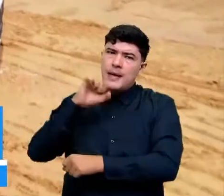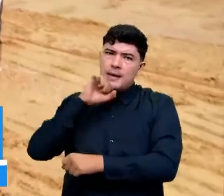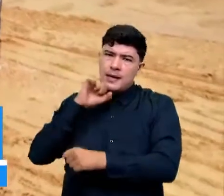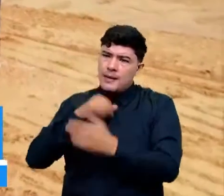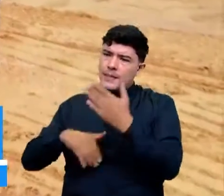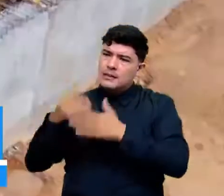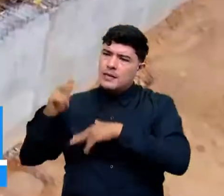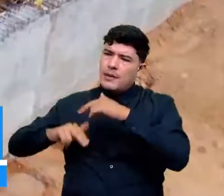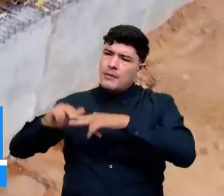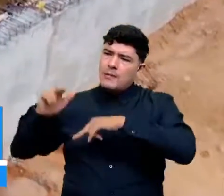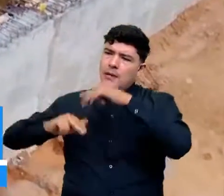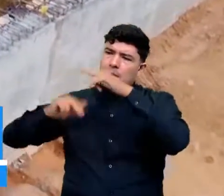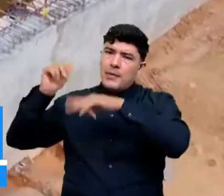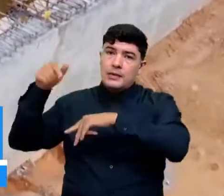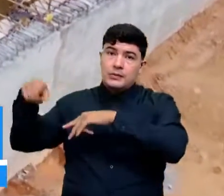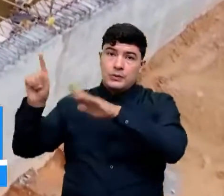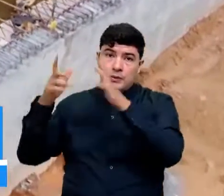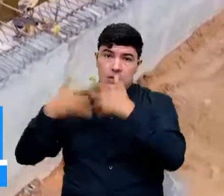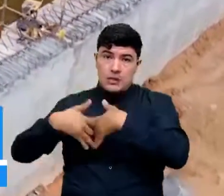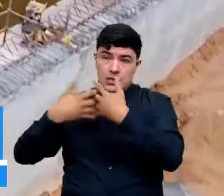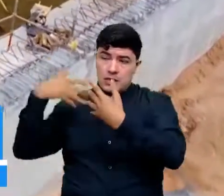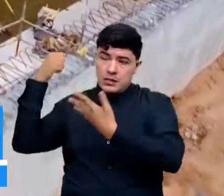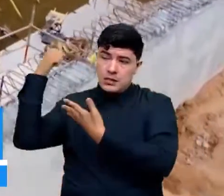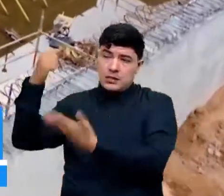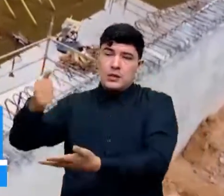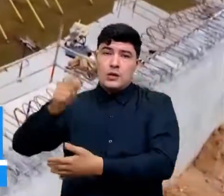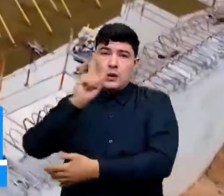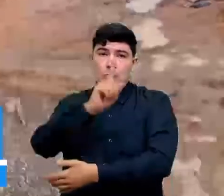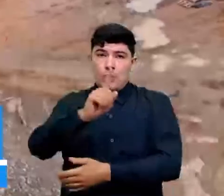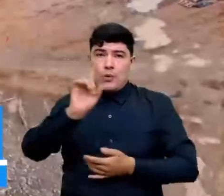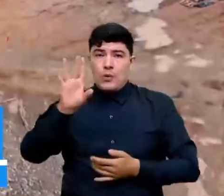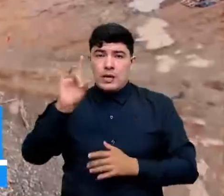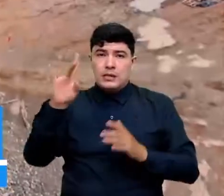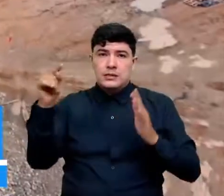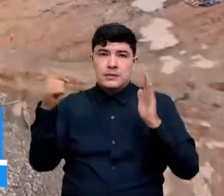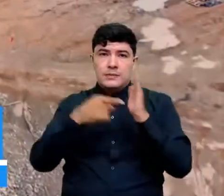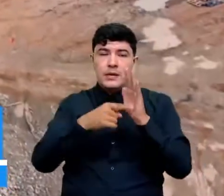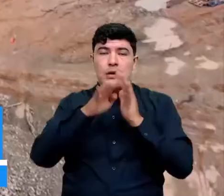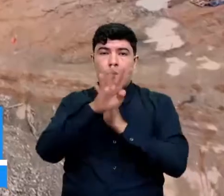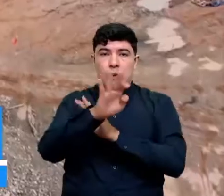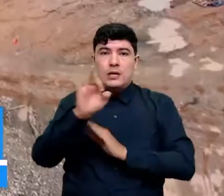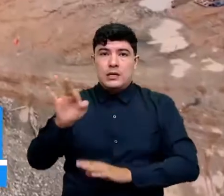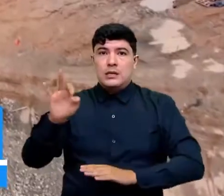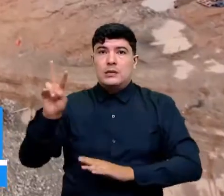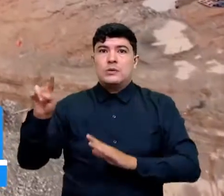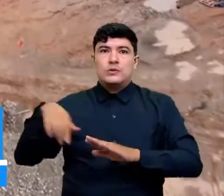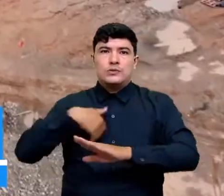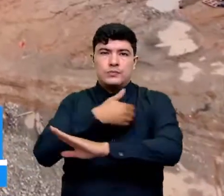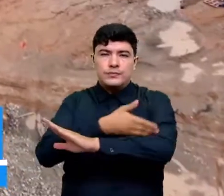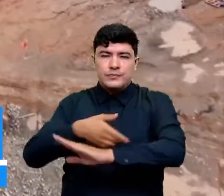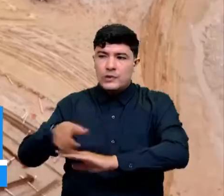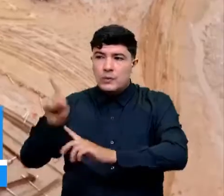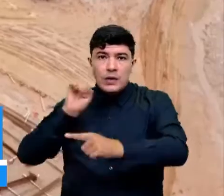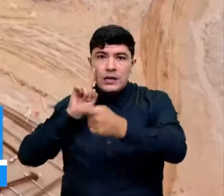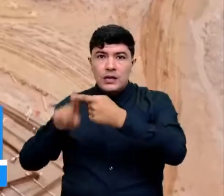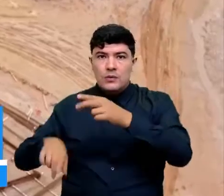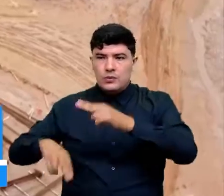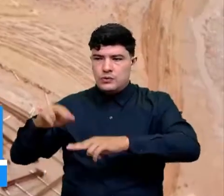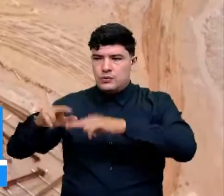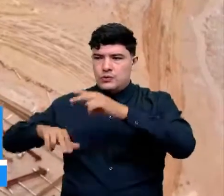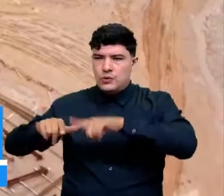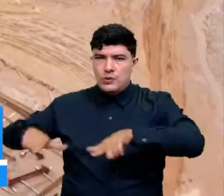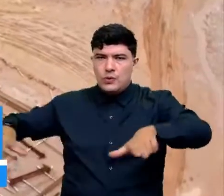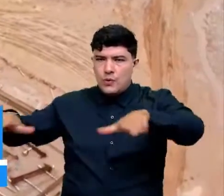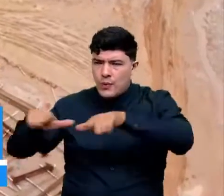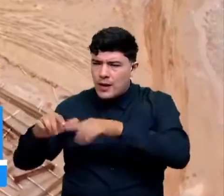Bermeja adjudicó con un contrato por un valor de 115.432 millones para la construcción de una moderna planta de